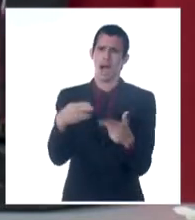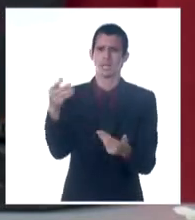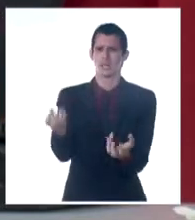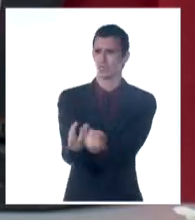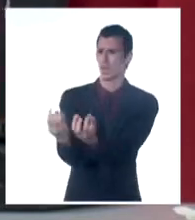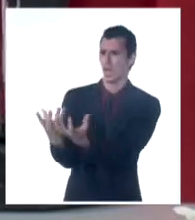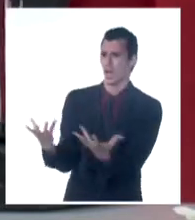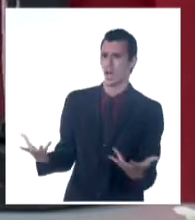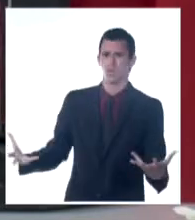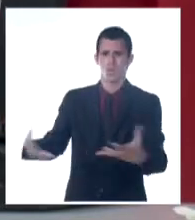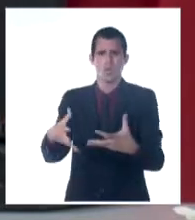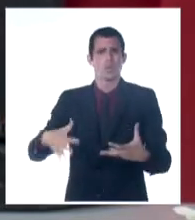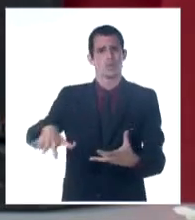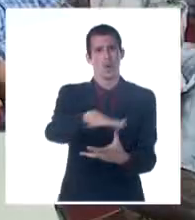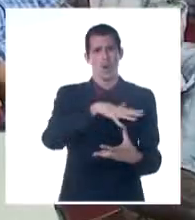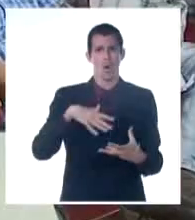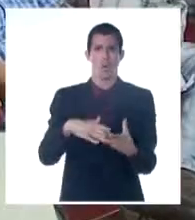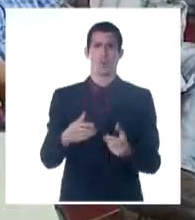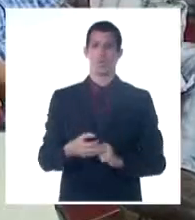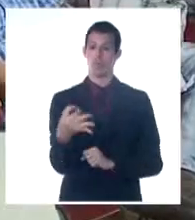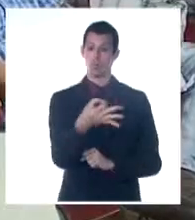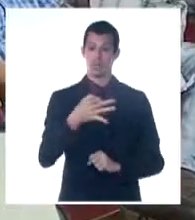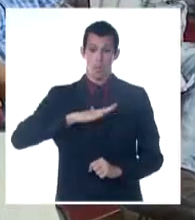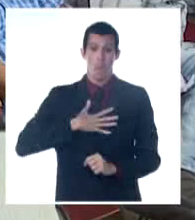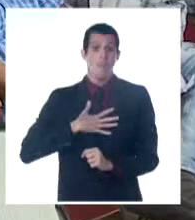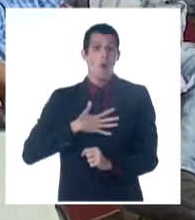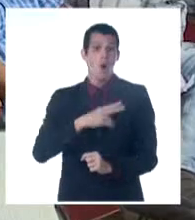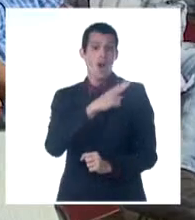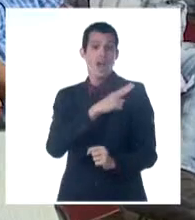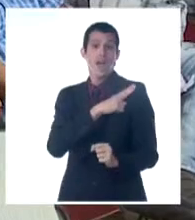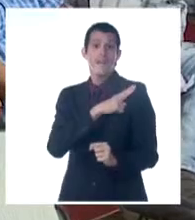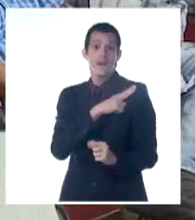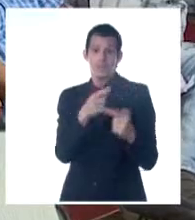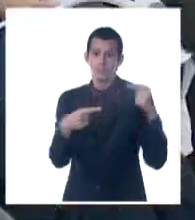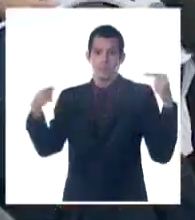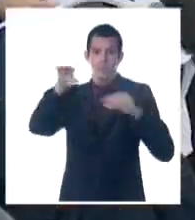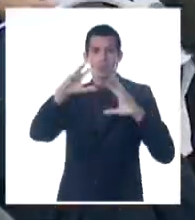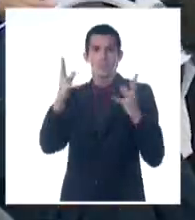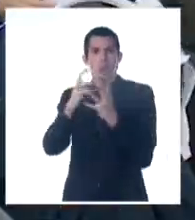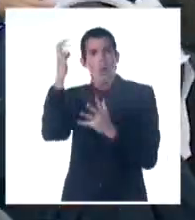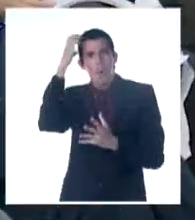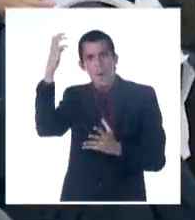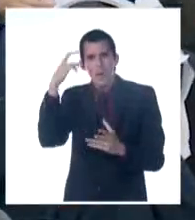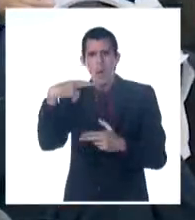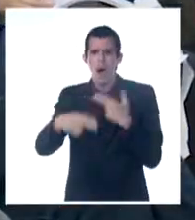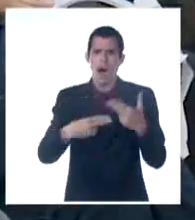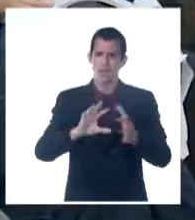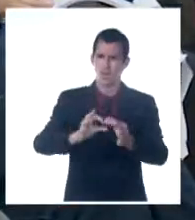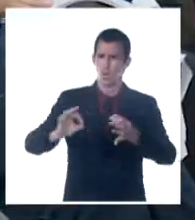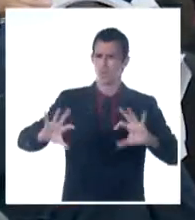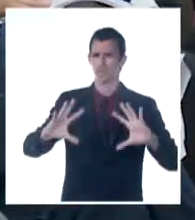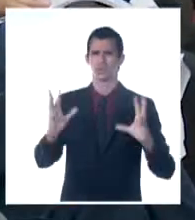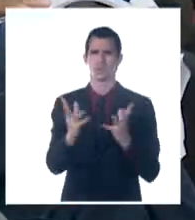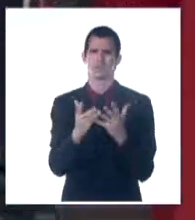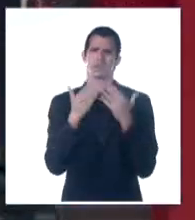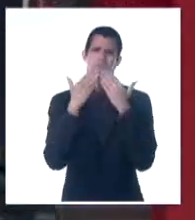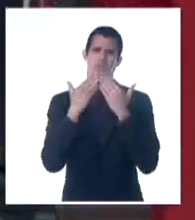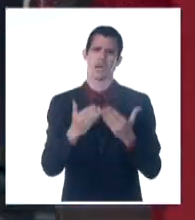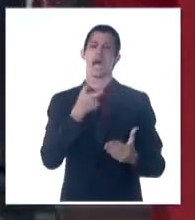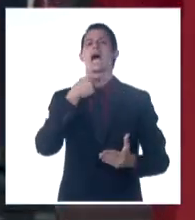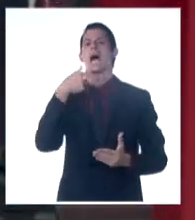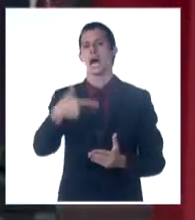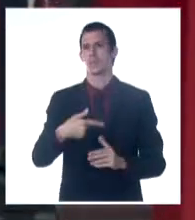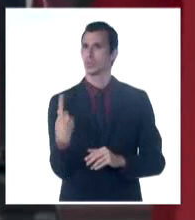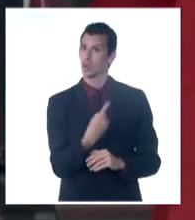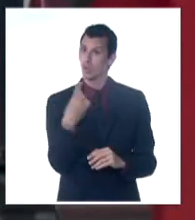que la gestione el municipio, que la dirija el municipio. Si nosotros tuviéramos en cada municipio una empresa estatal, eso se